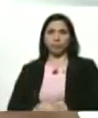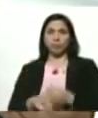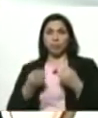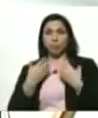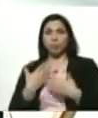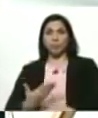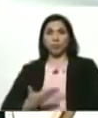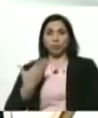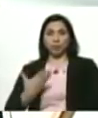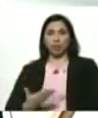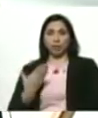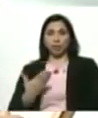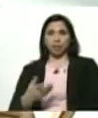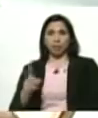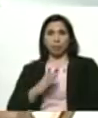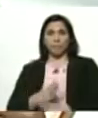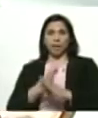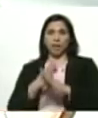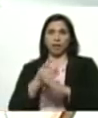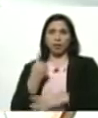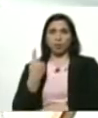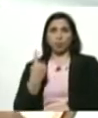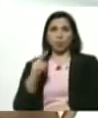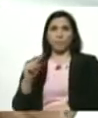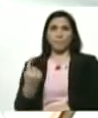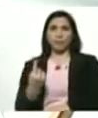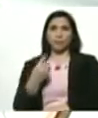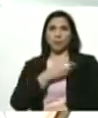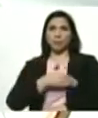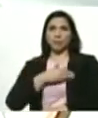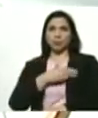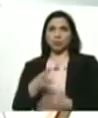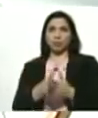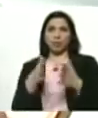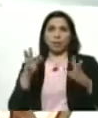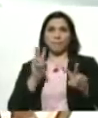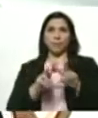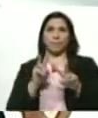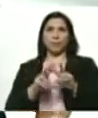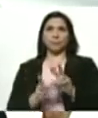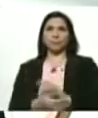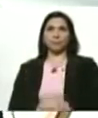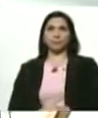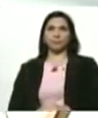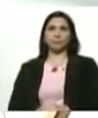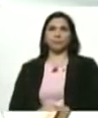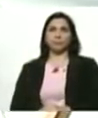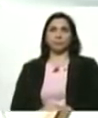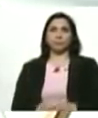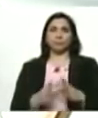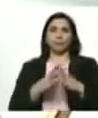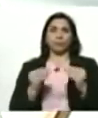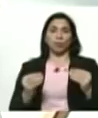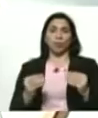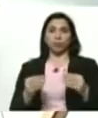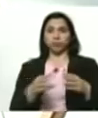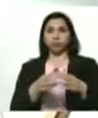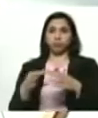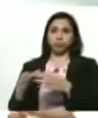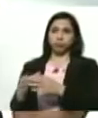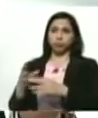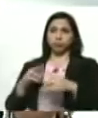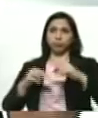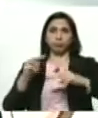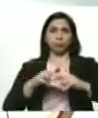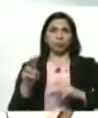importante para que no se detenga una de nuestras principales misiones la gran misión vivienda venezuela y todo el sector constructivo de